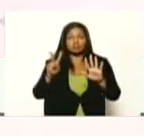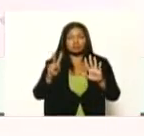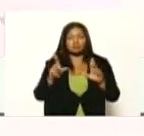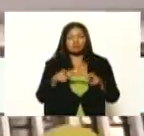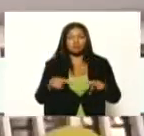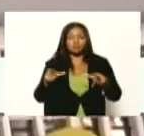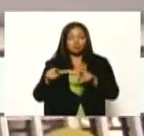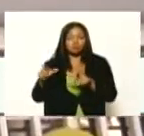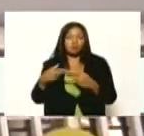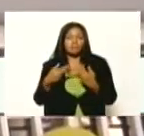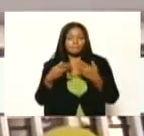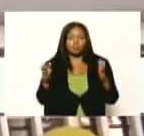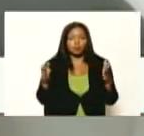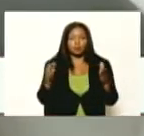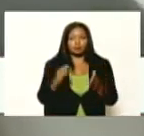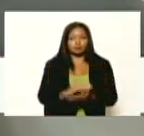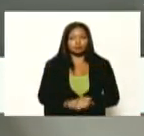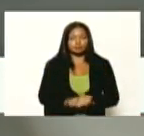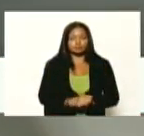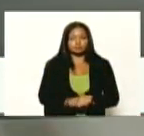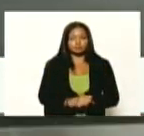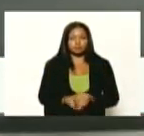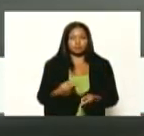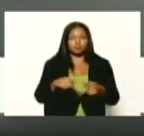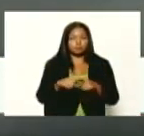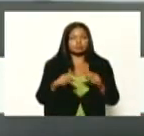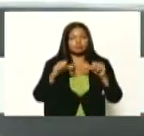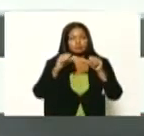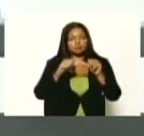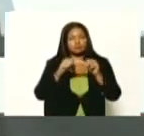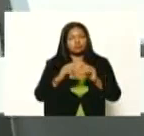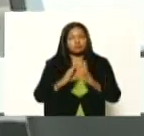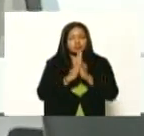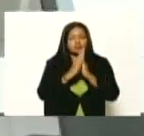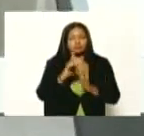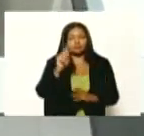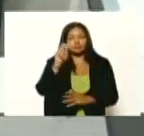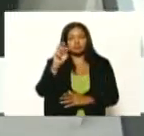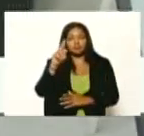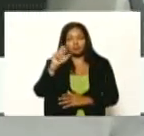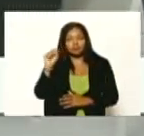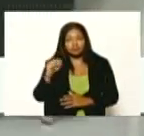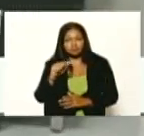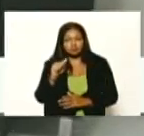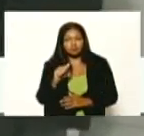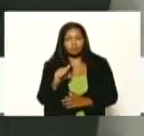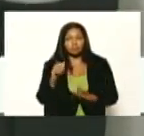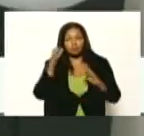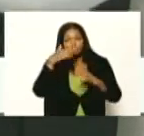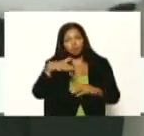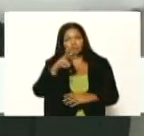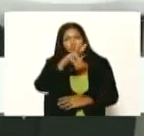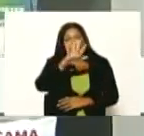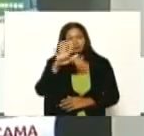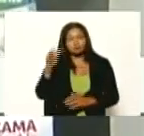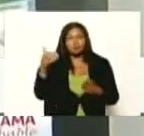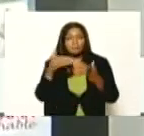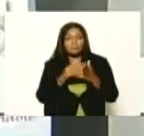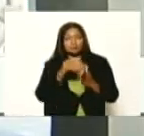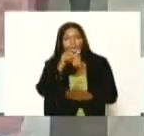7 consultorios populares y este ACI se llama Santa Teresa, para una población de 35.000